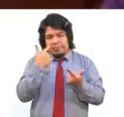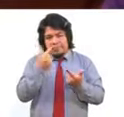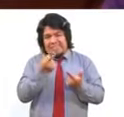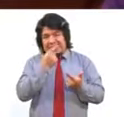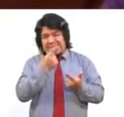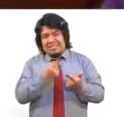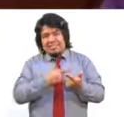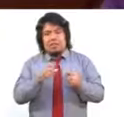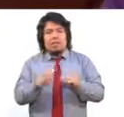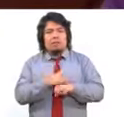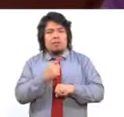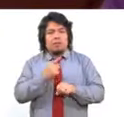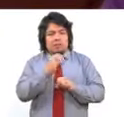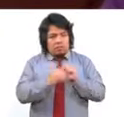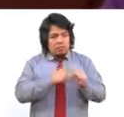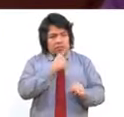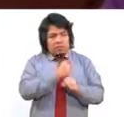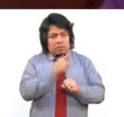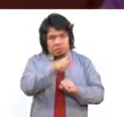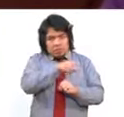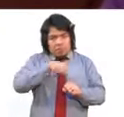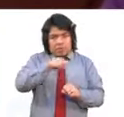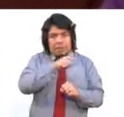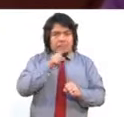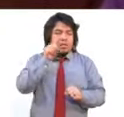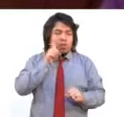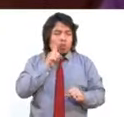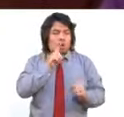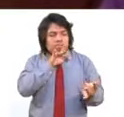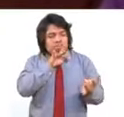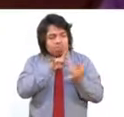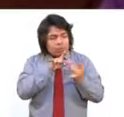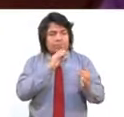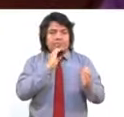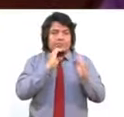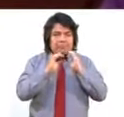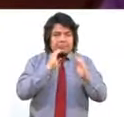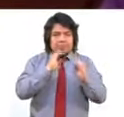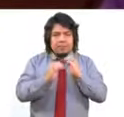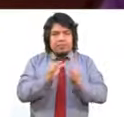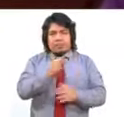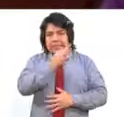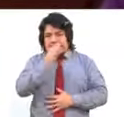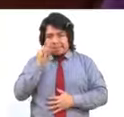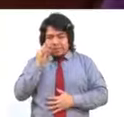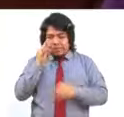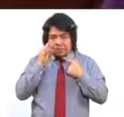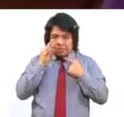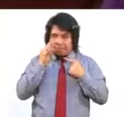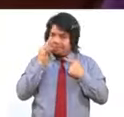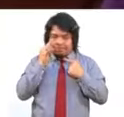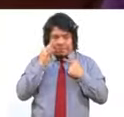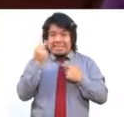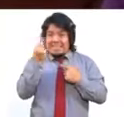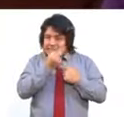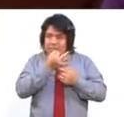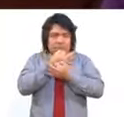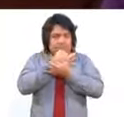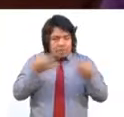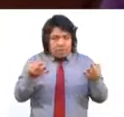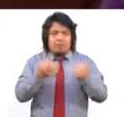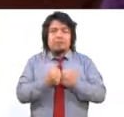oportunidad para comunicarnos con las mujeres y decirles que el silencio no ayuda, que hay que romper el silencio, y hay